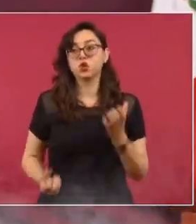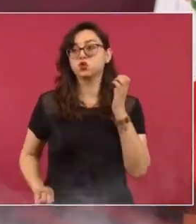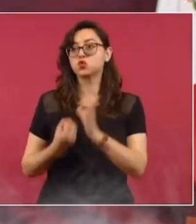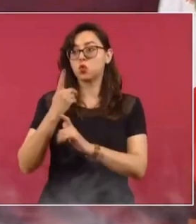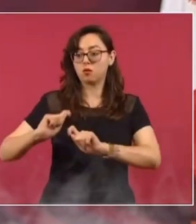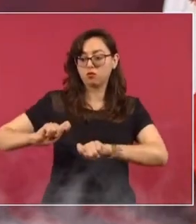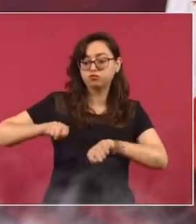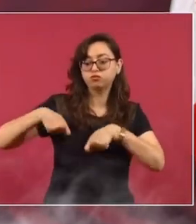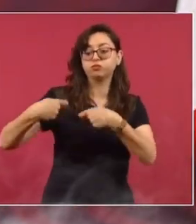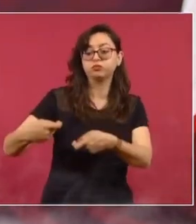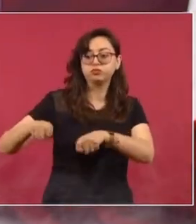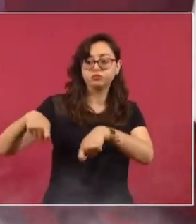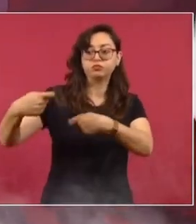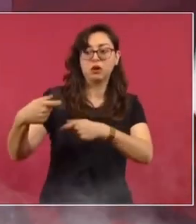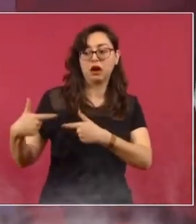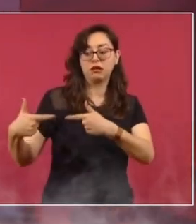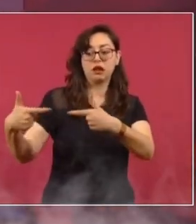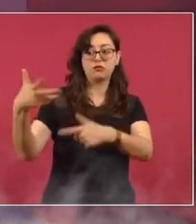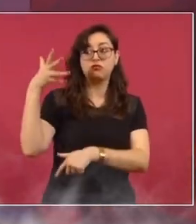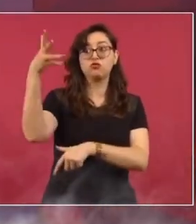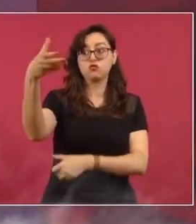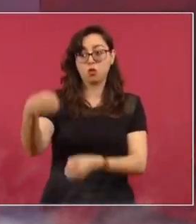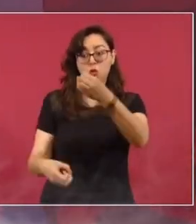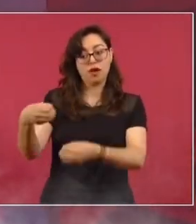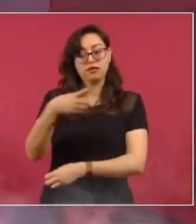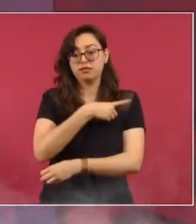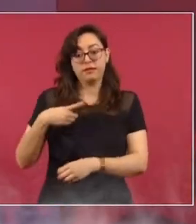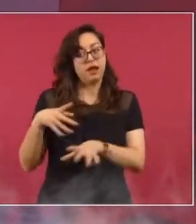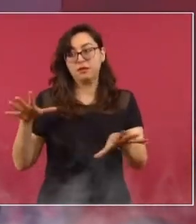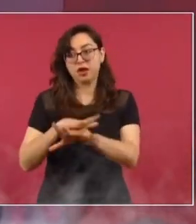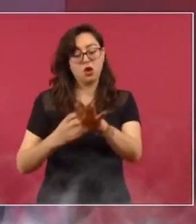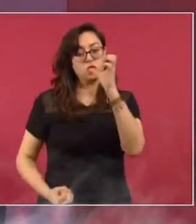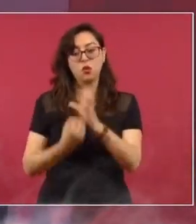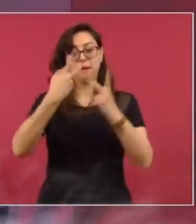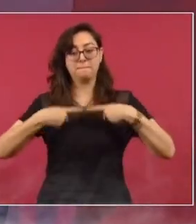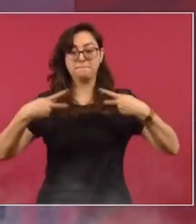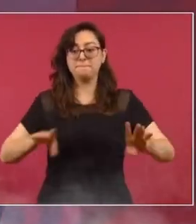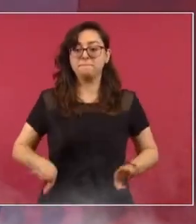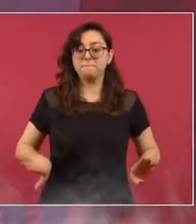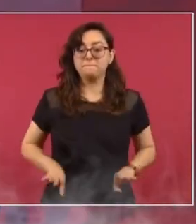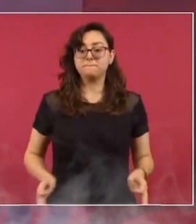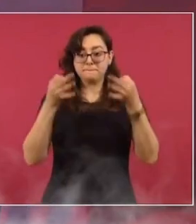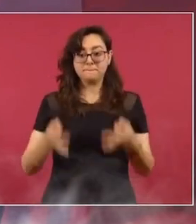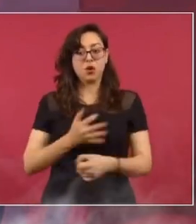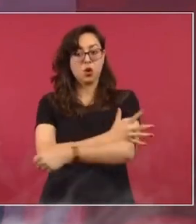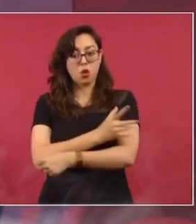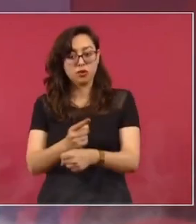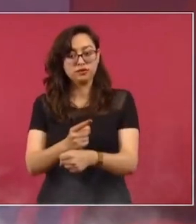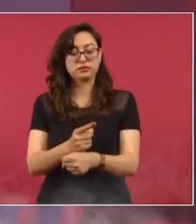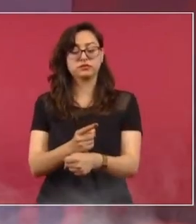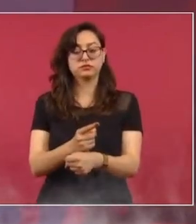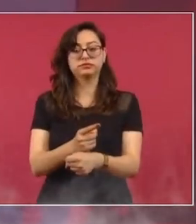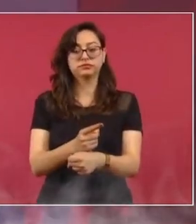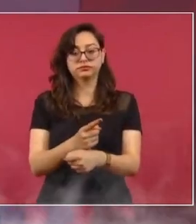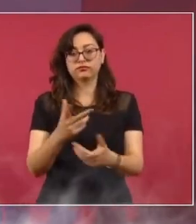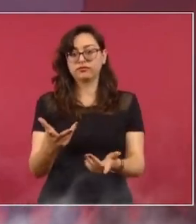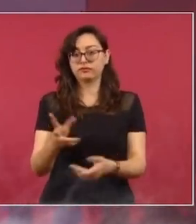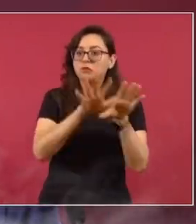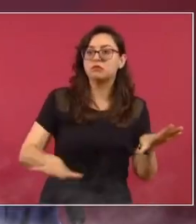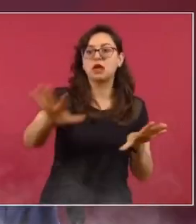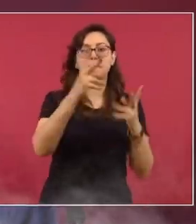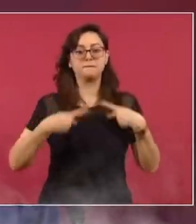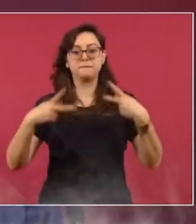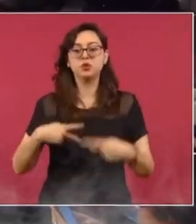sean ocupados por gente íntegra, con principios honestos, incorruptibles,